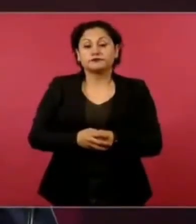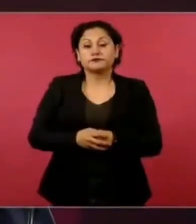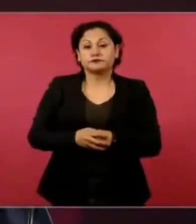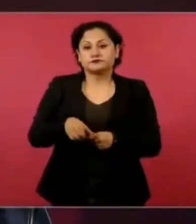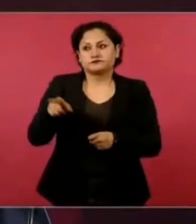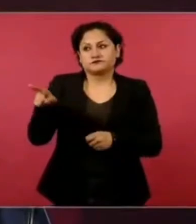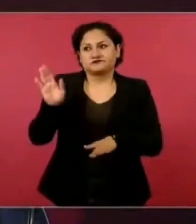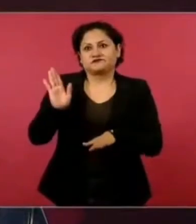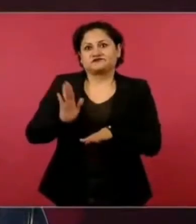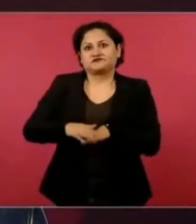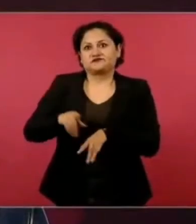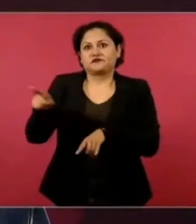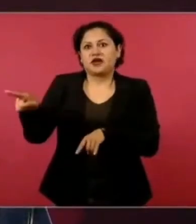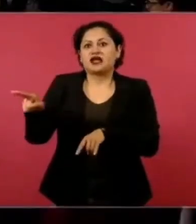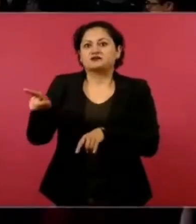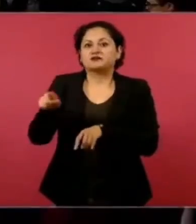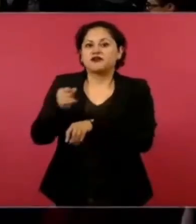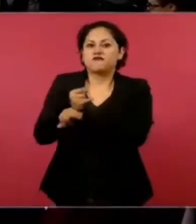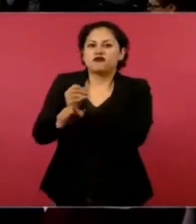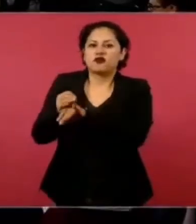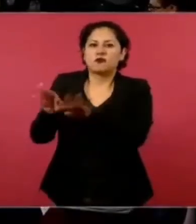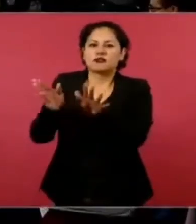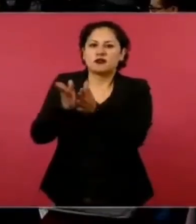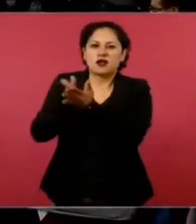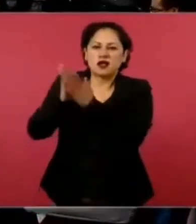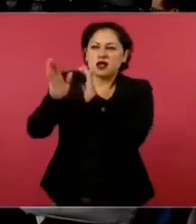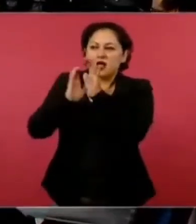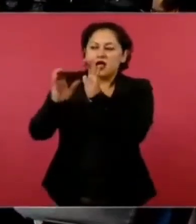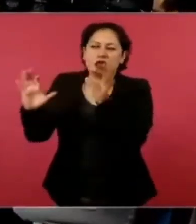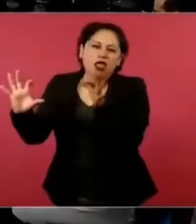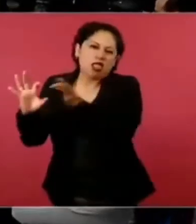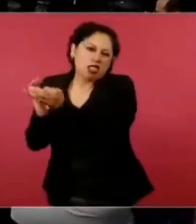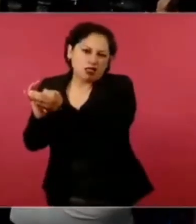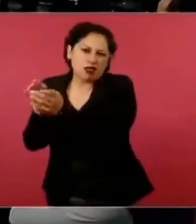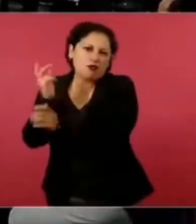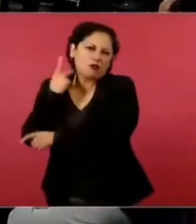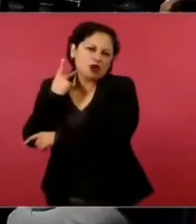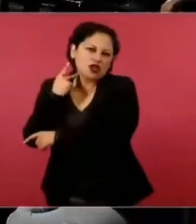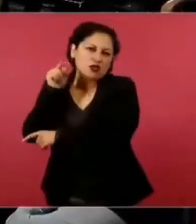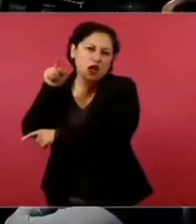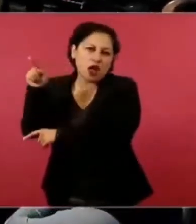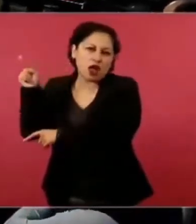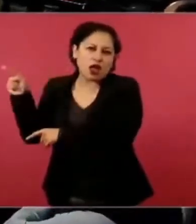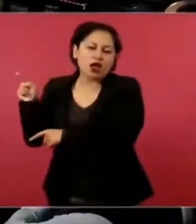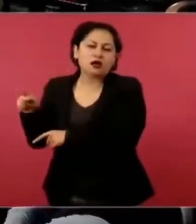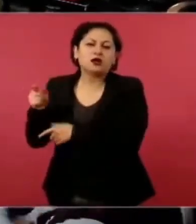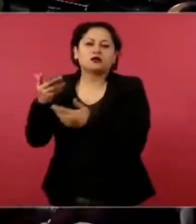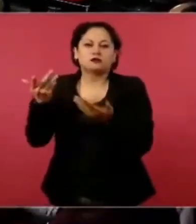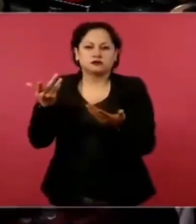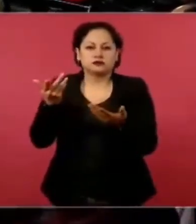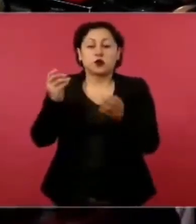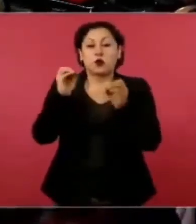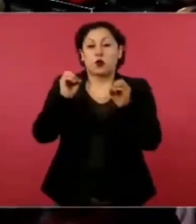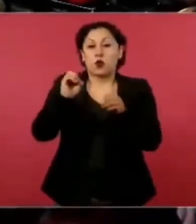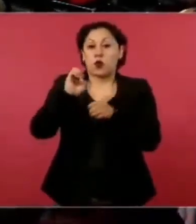que en nuestro país. Tienen muchísimo más influencia los medios en España